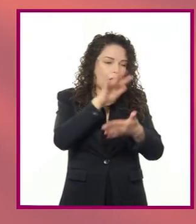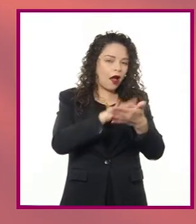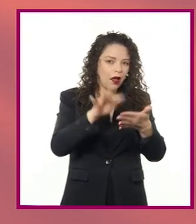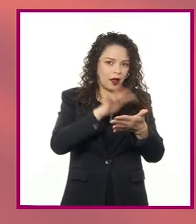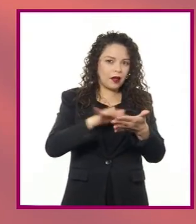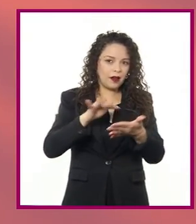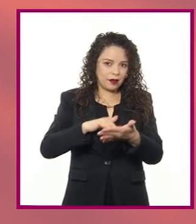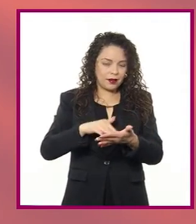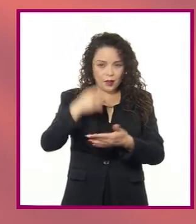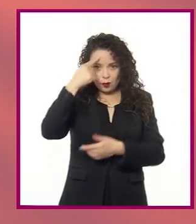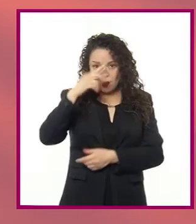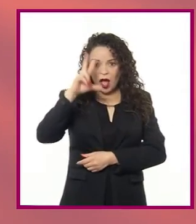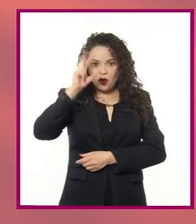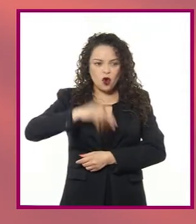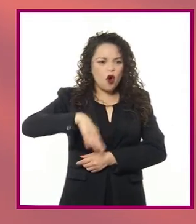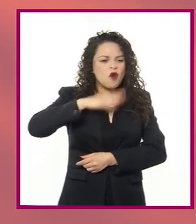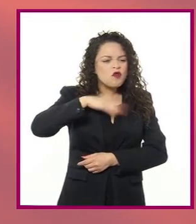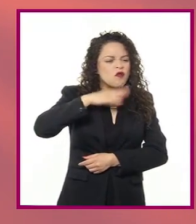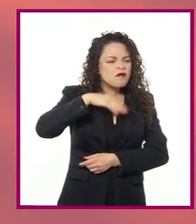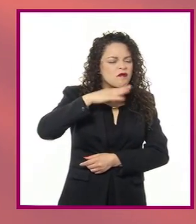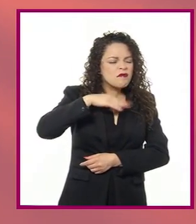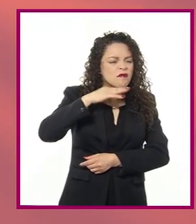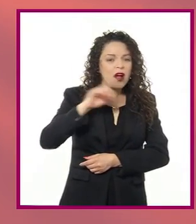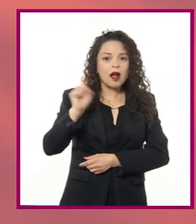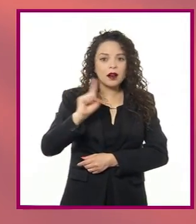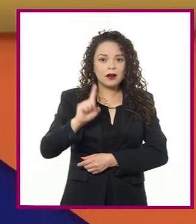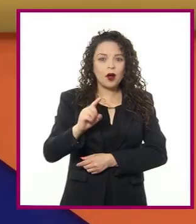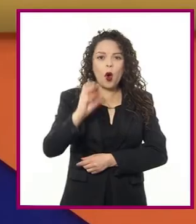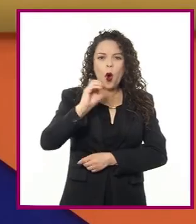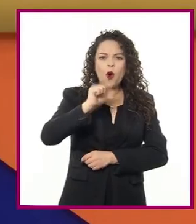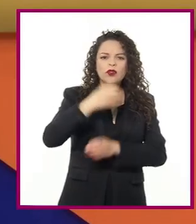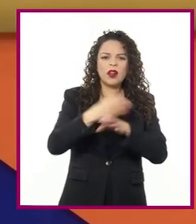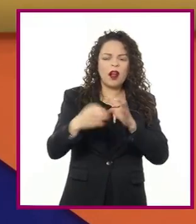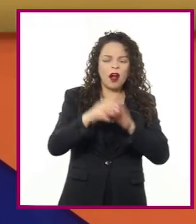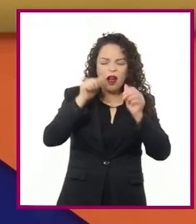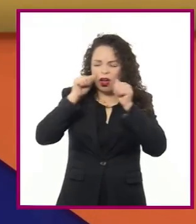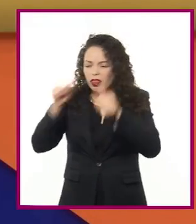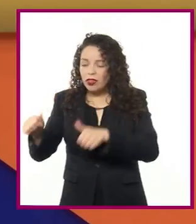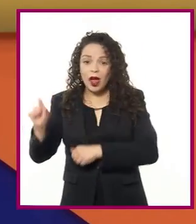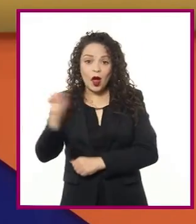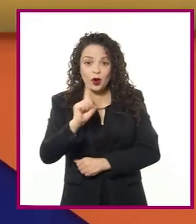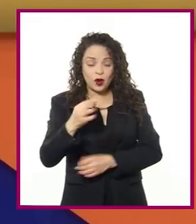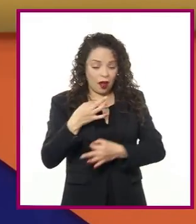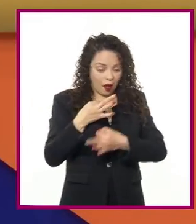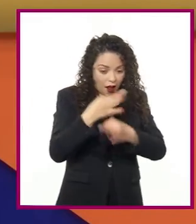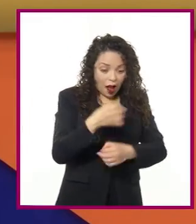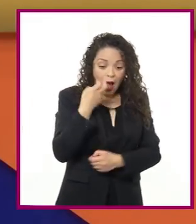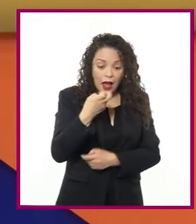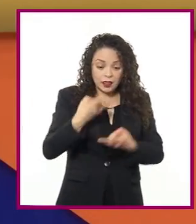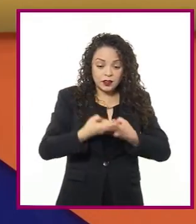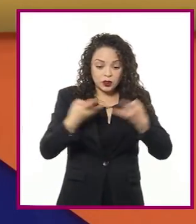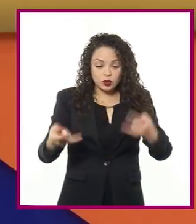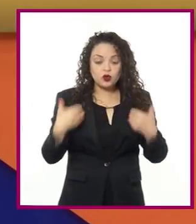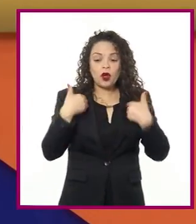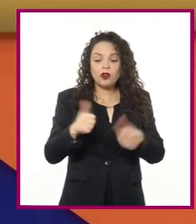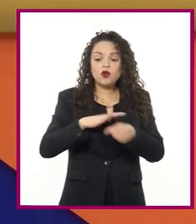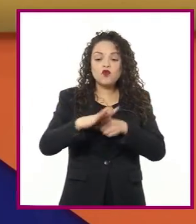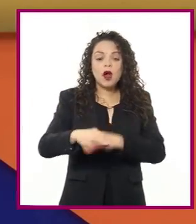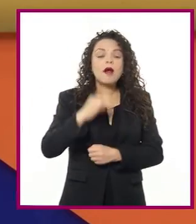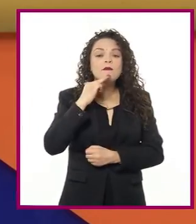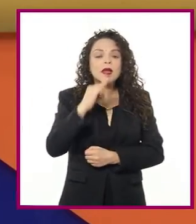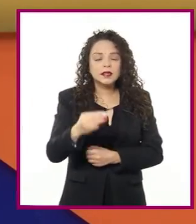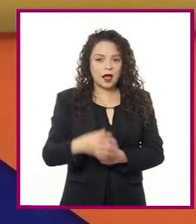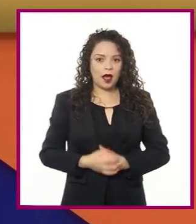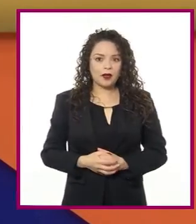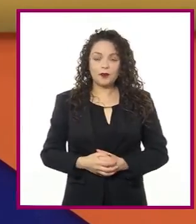que no se distraiga y entienda el mensaje principal. Excelentes consejos, profesora. Con este tipo de textos